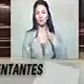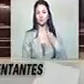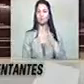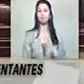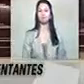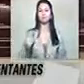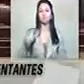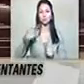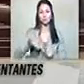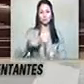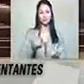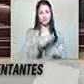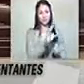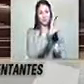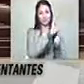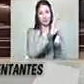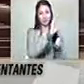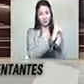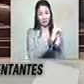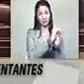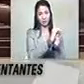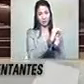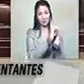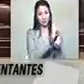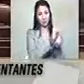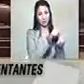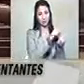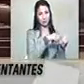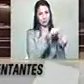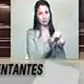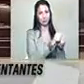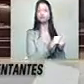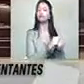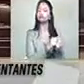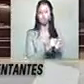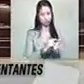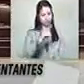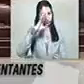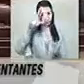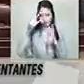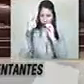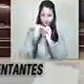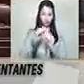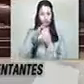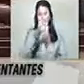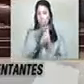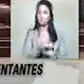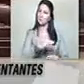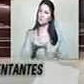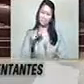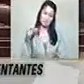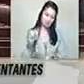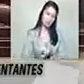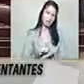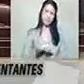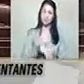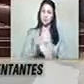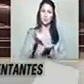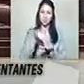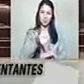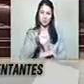También el Partido Centro Democrático se ratifica en la votación para